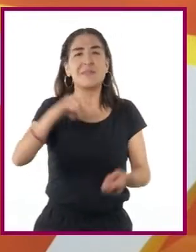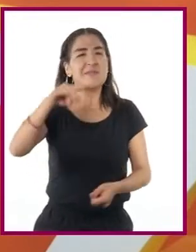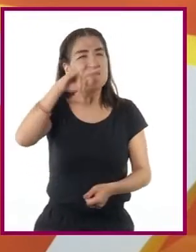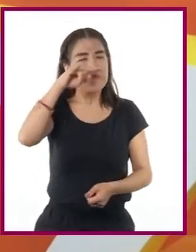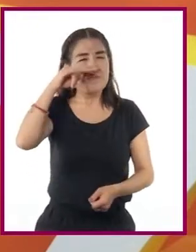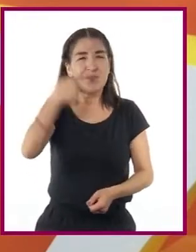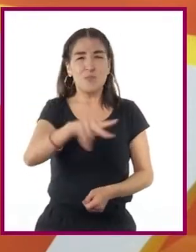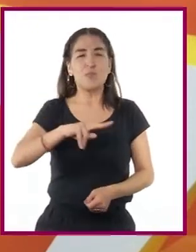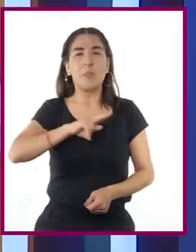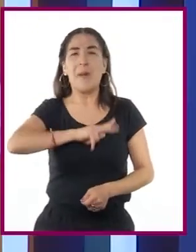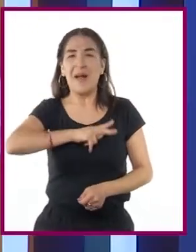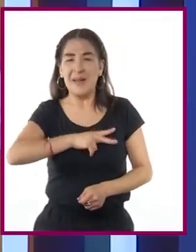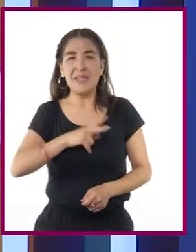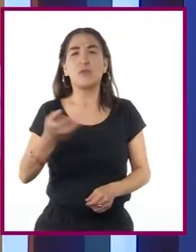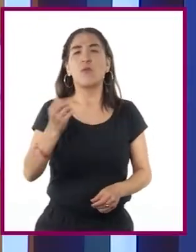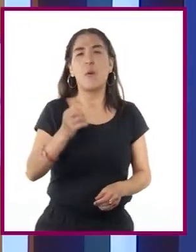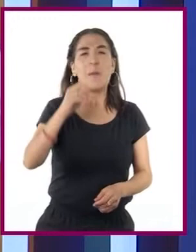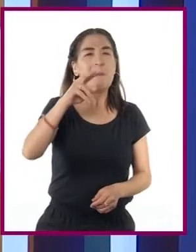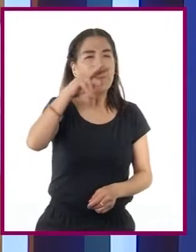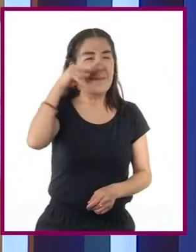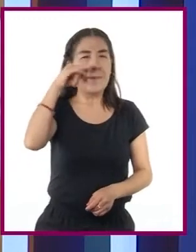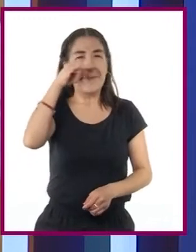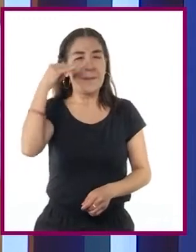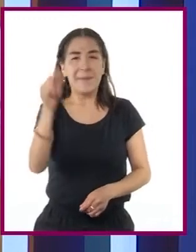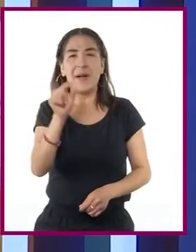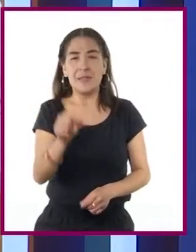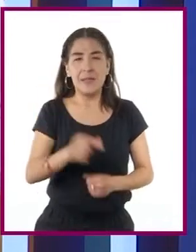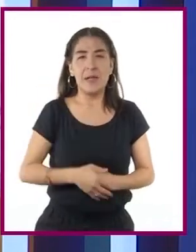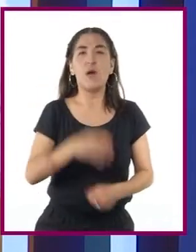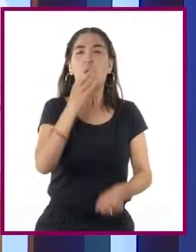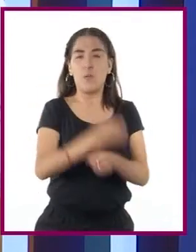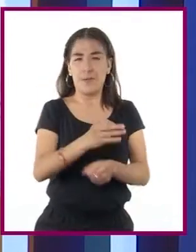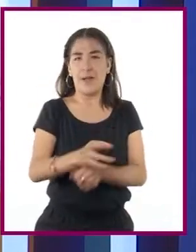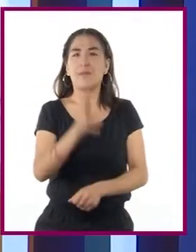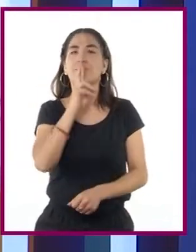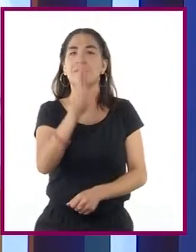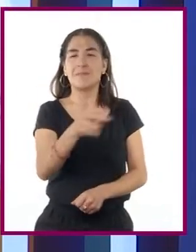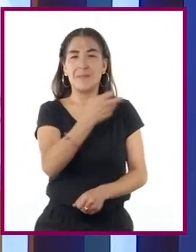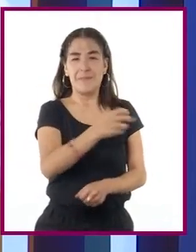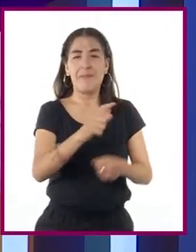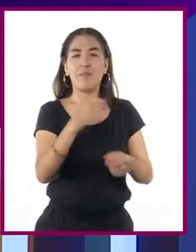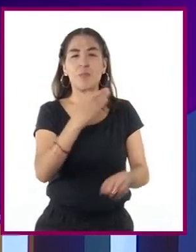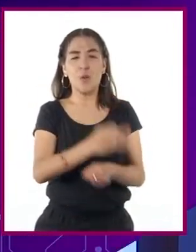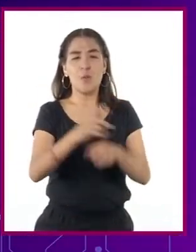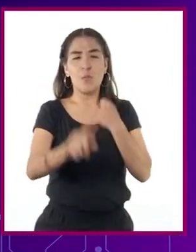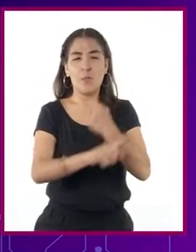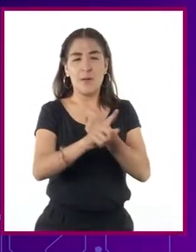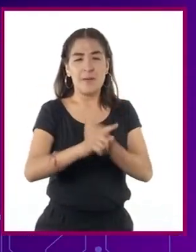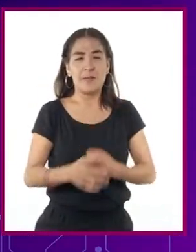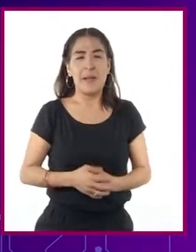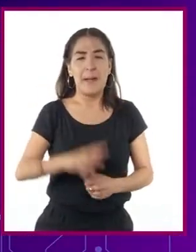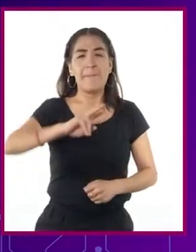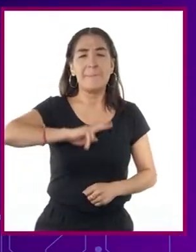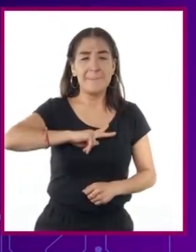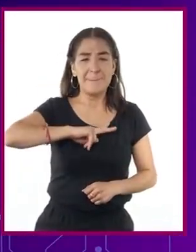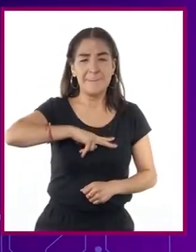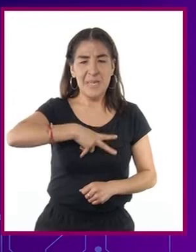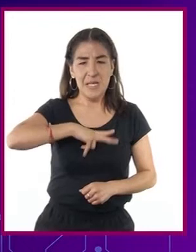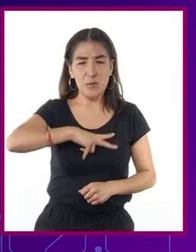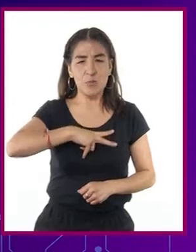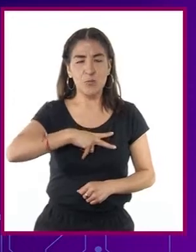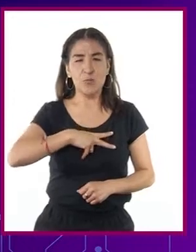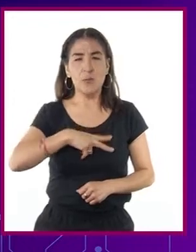virus? Después de esta breve información, demos respuesta a la siguiente situación. Los virus y las